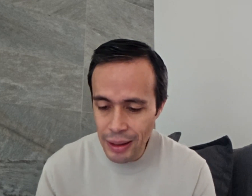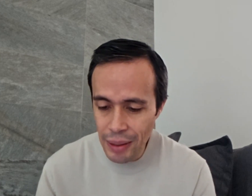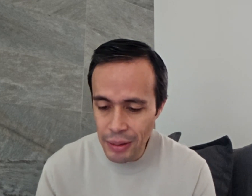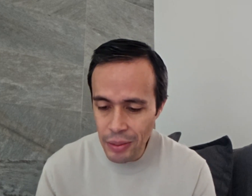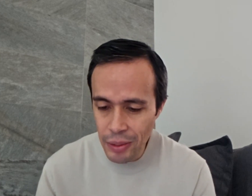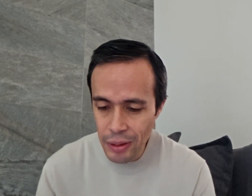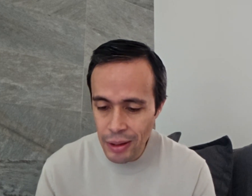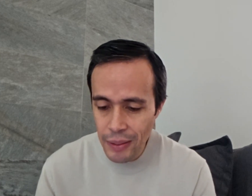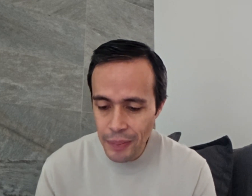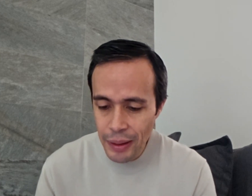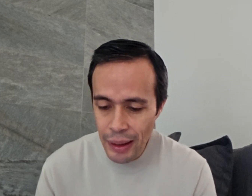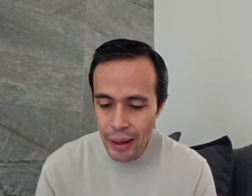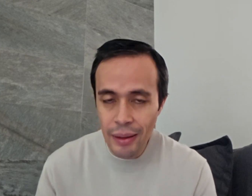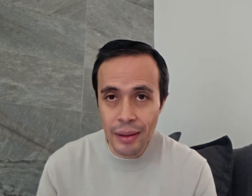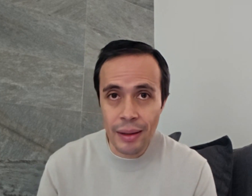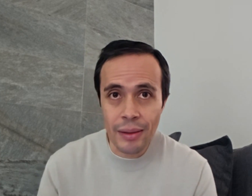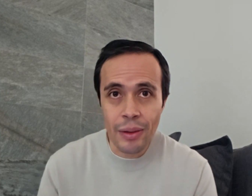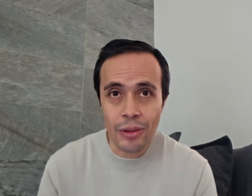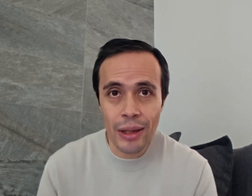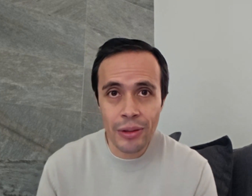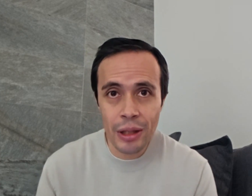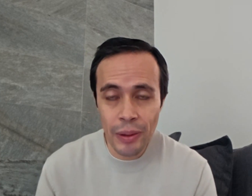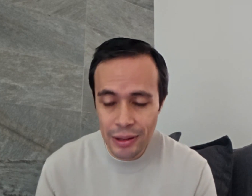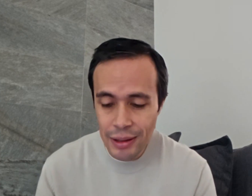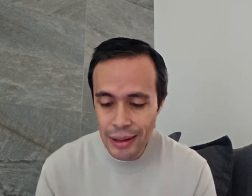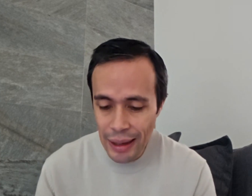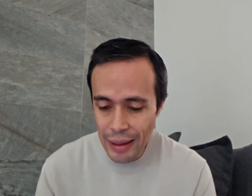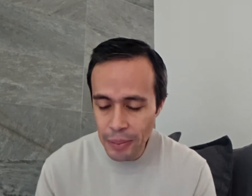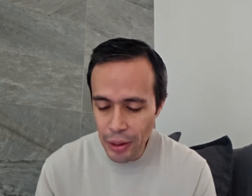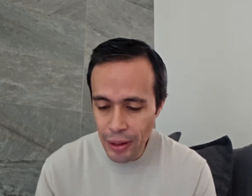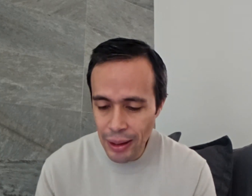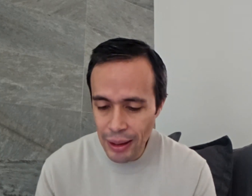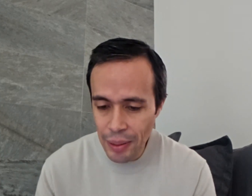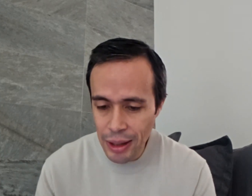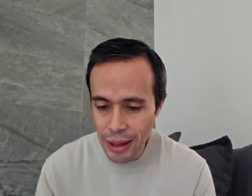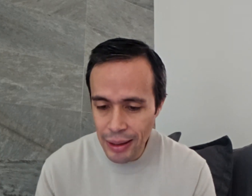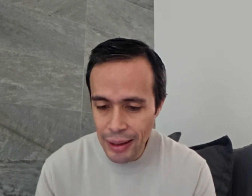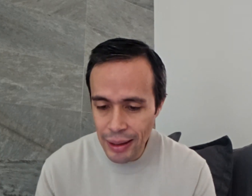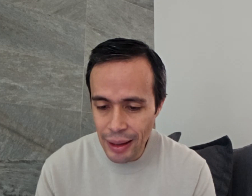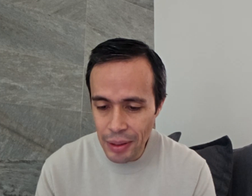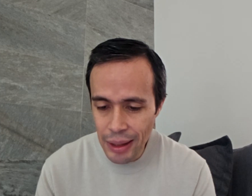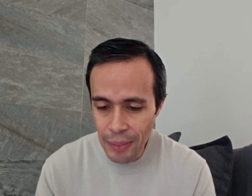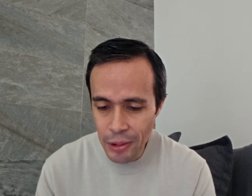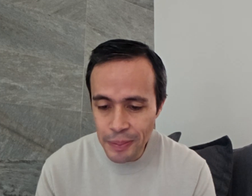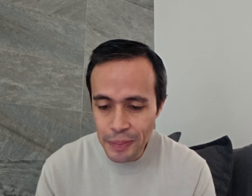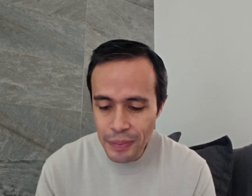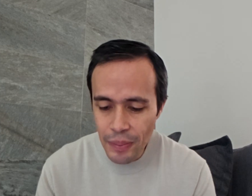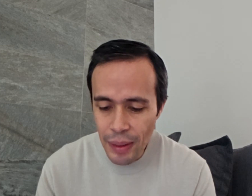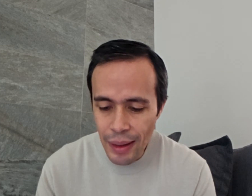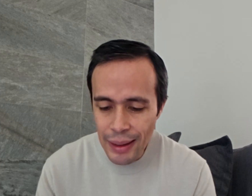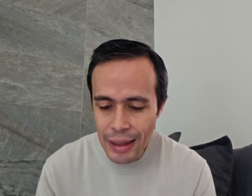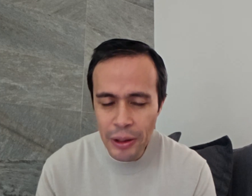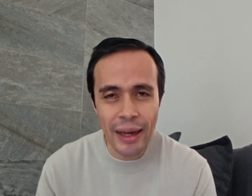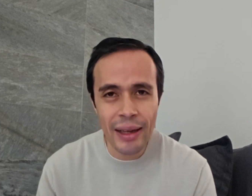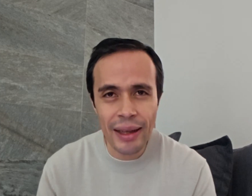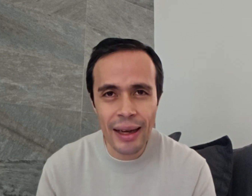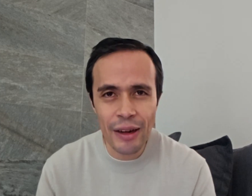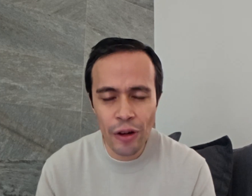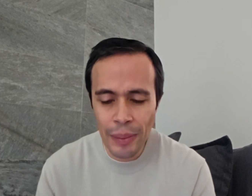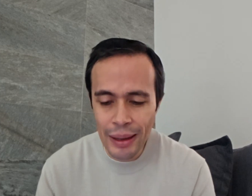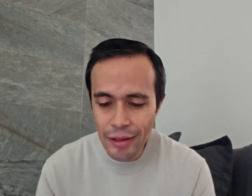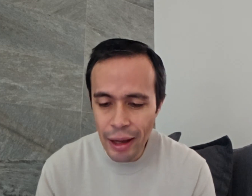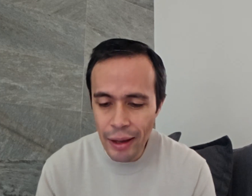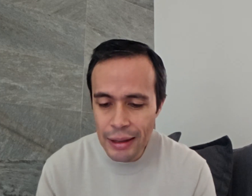como presidenta del mismo y 2 años después será Verónica de Gibbs Zárate, a quien entrevistamos. ¿Qué es lo que